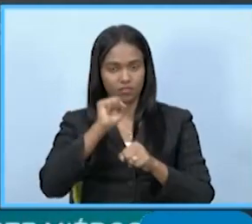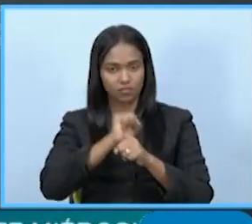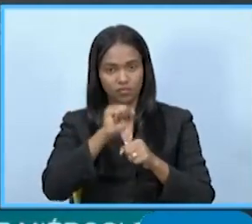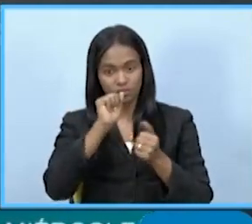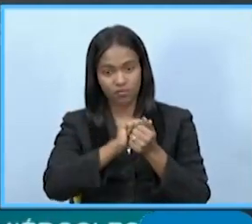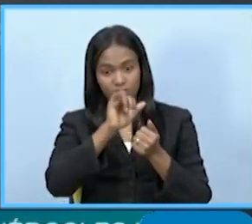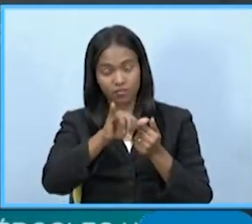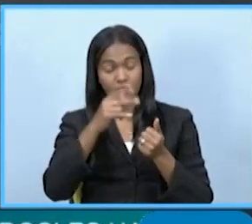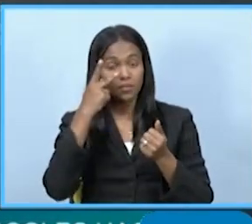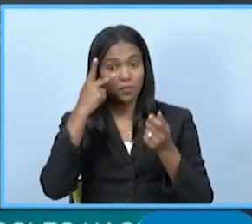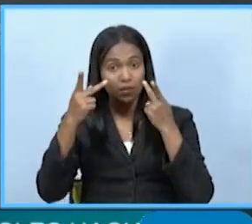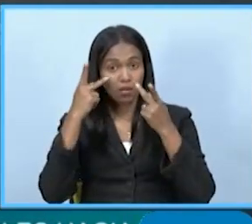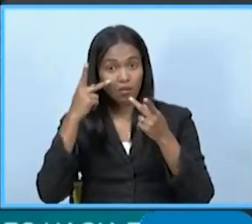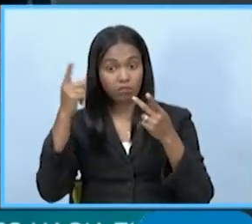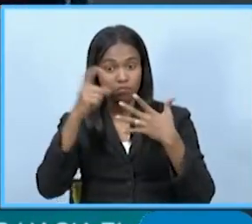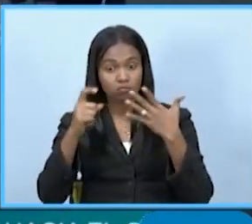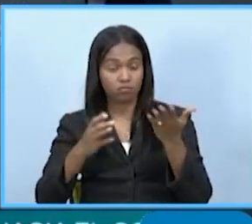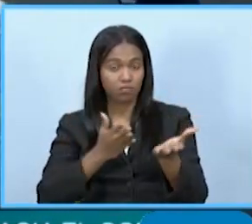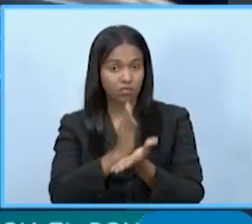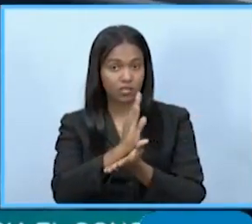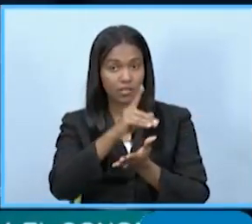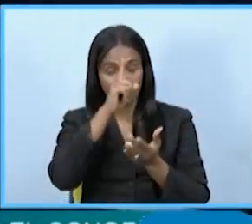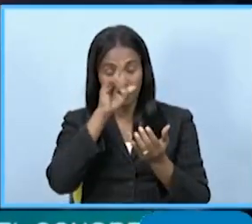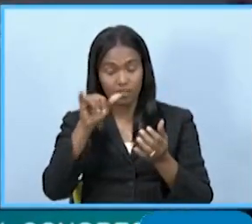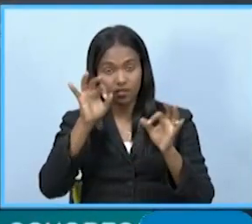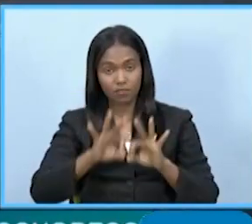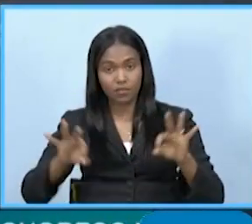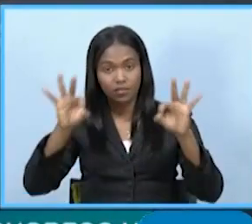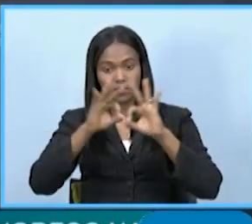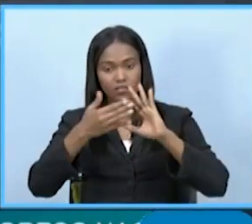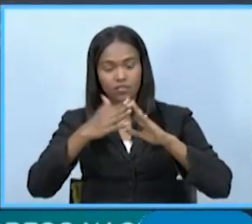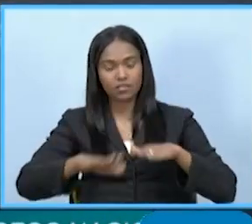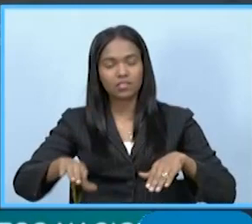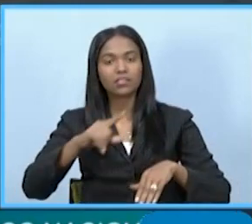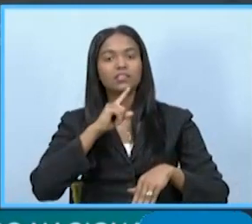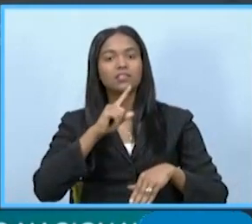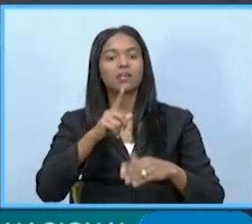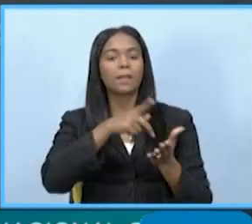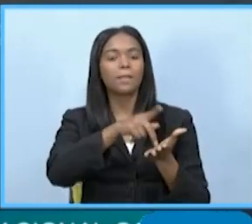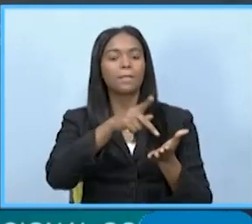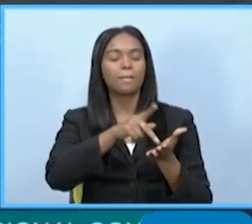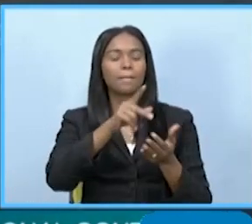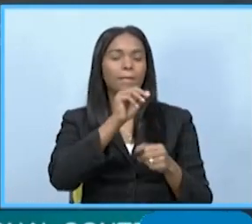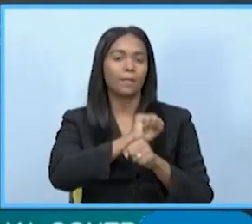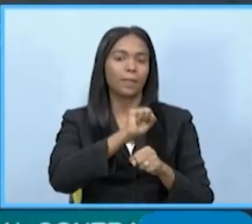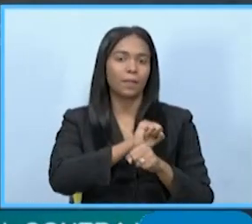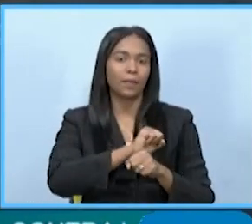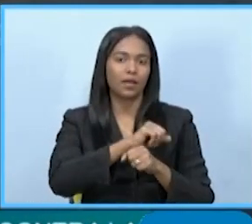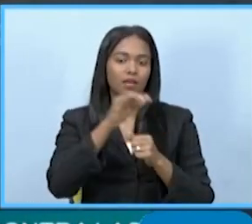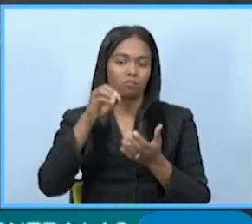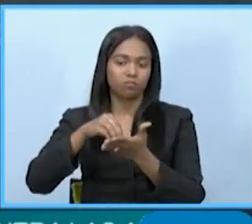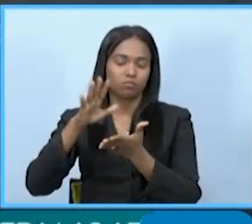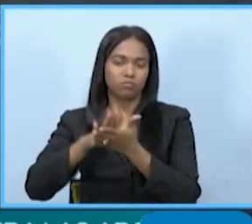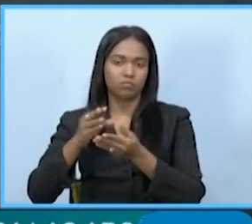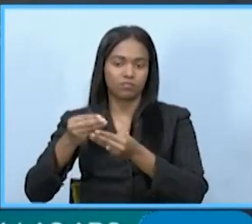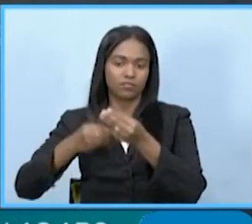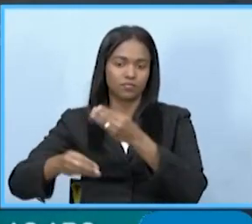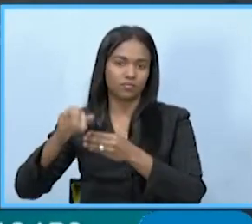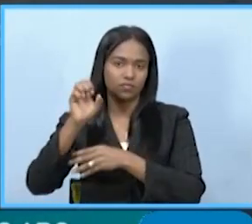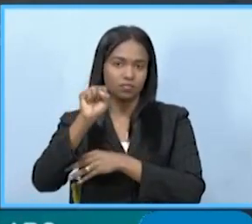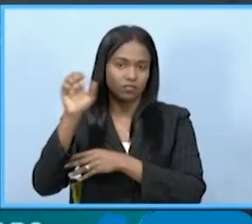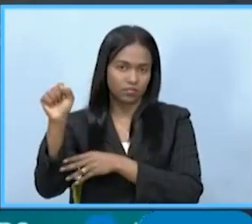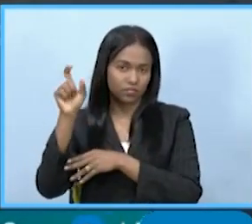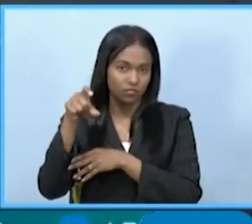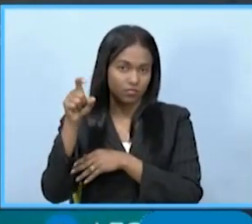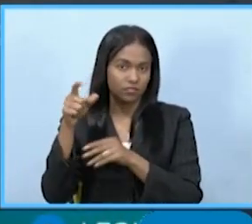doméstico reconocen los siguientes derechos para este importante sector, como son salario mínimo, registro ante la Tesorería de la Seguridad